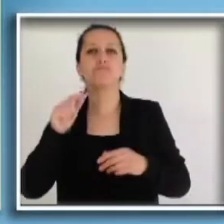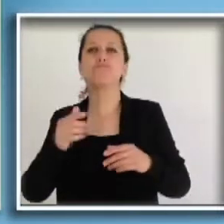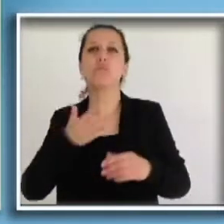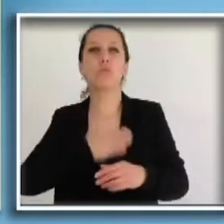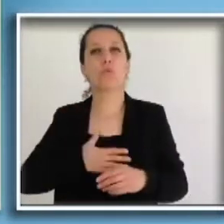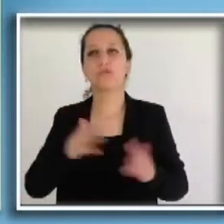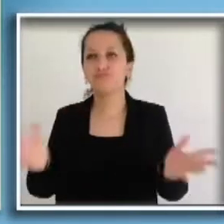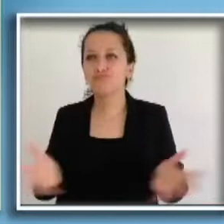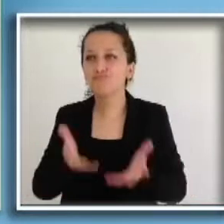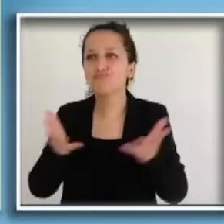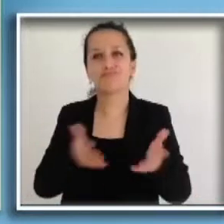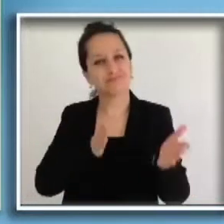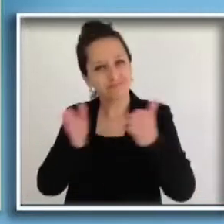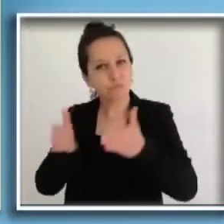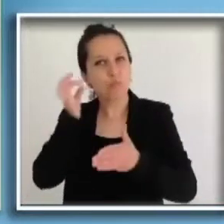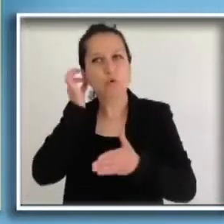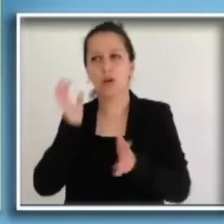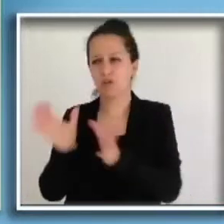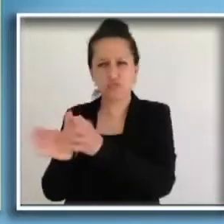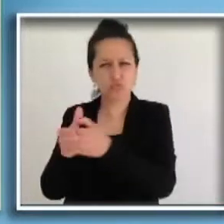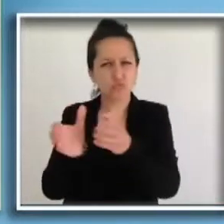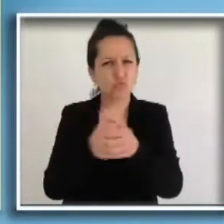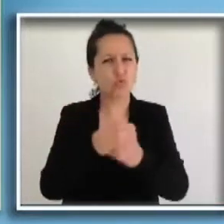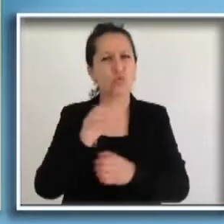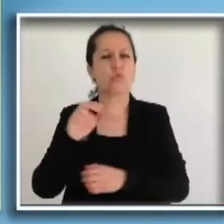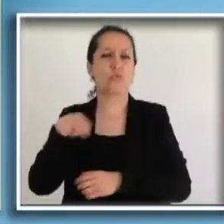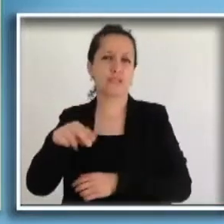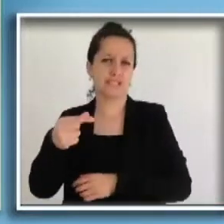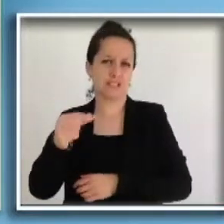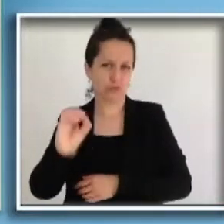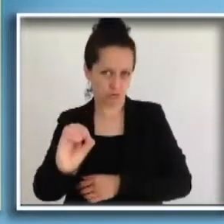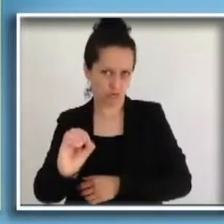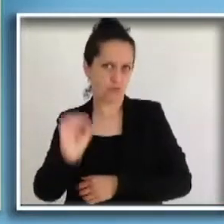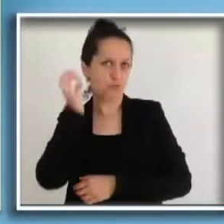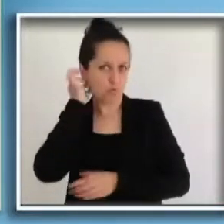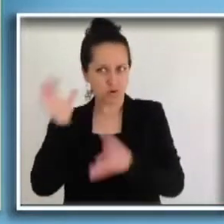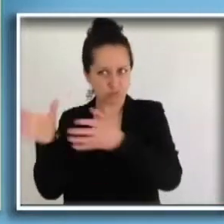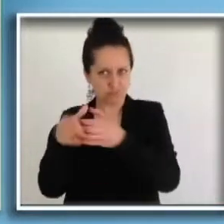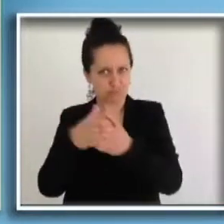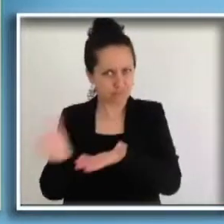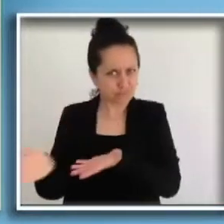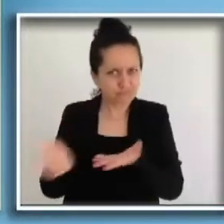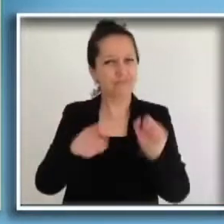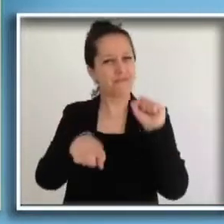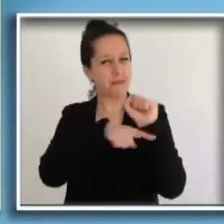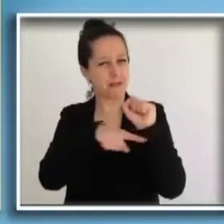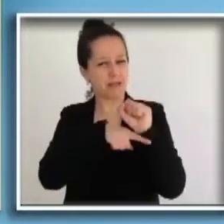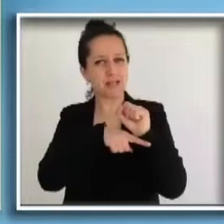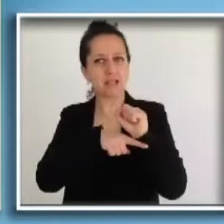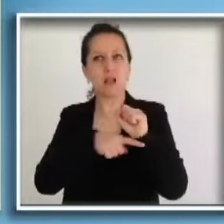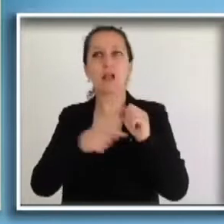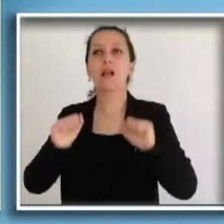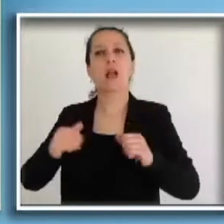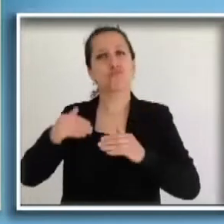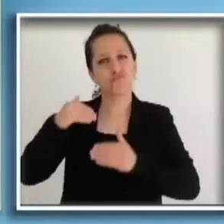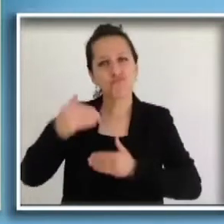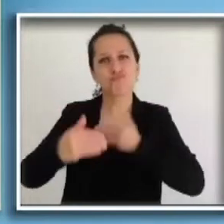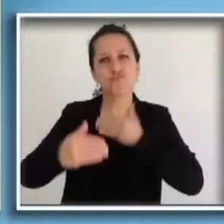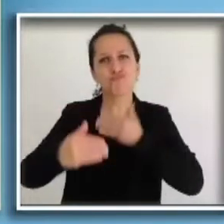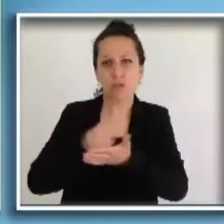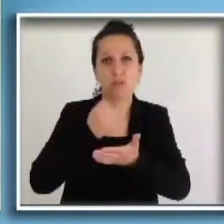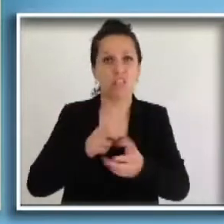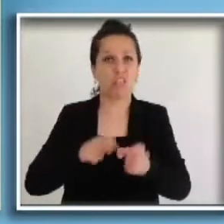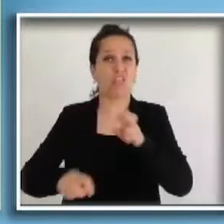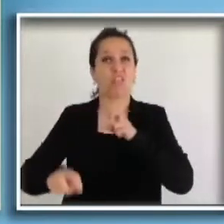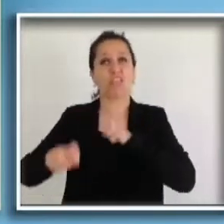participación de las organizaciones no gubernamentales feministas y contribuir a no retroceder en los avances ya alcanzados